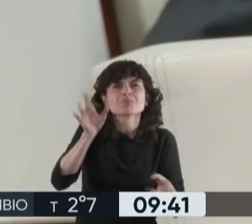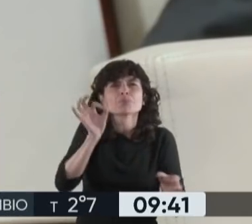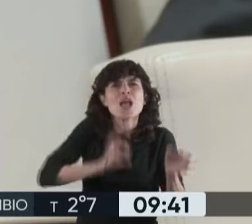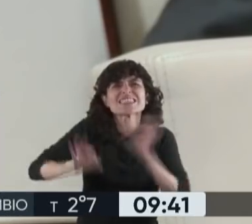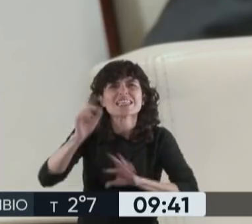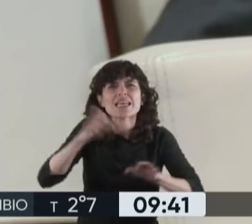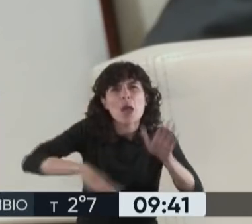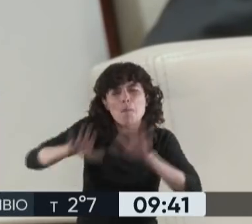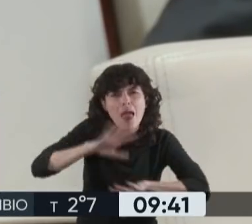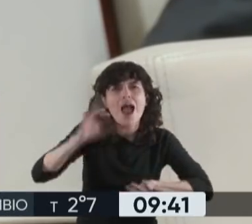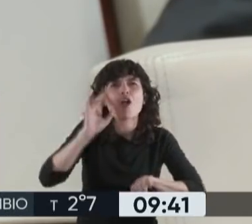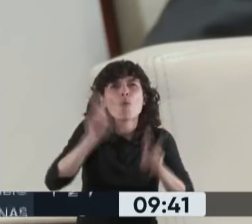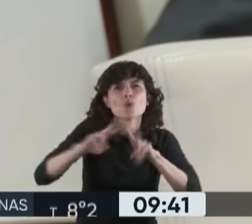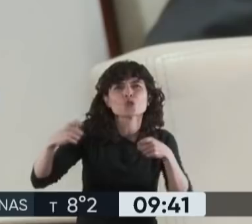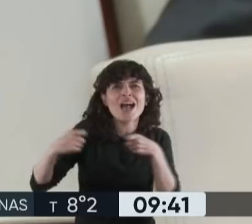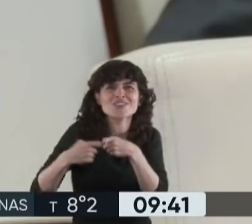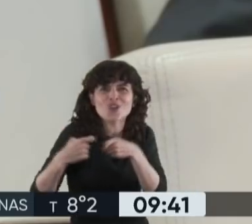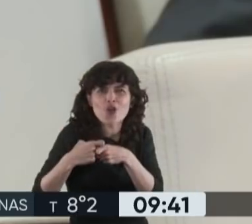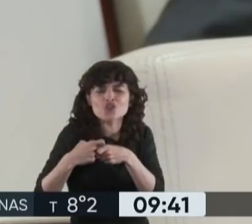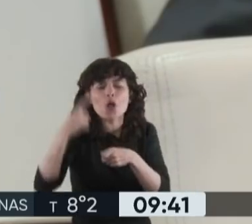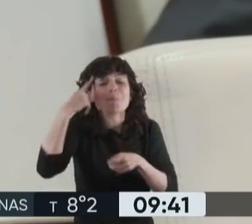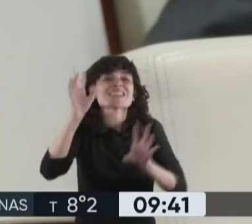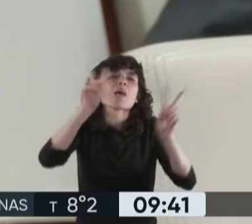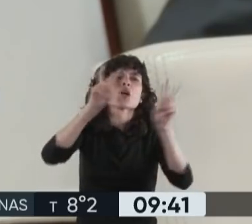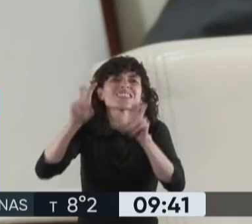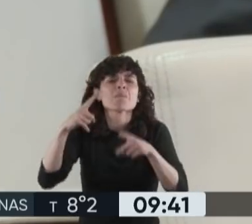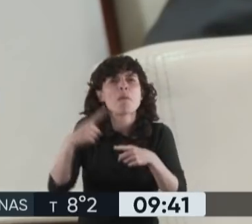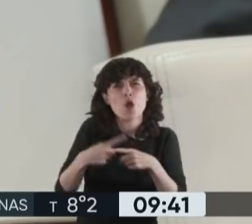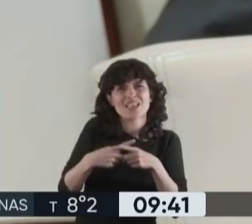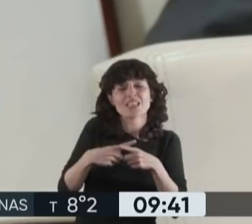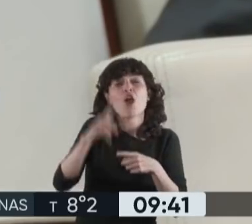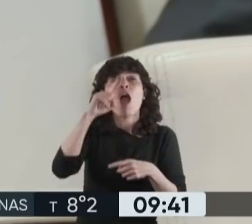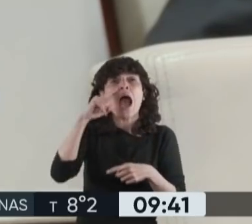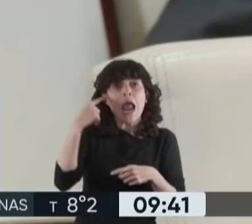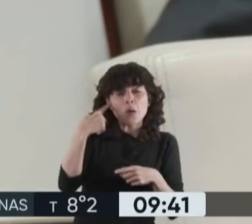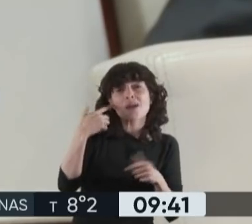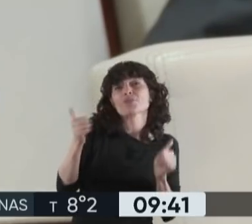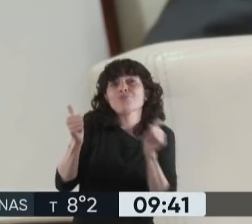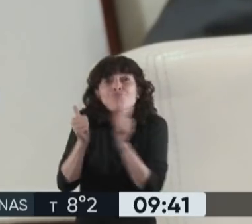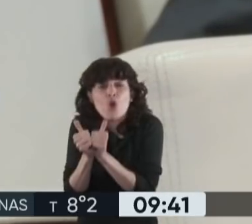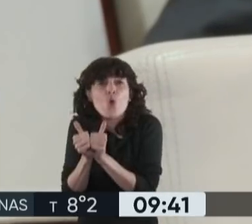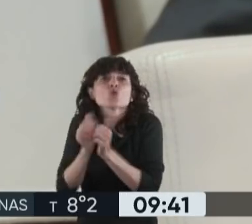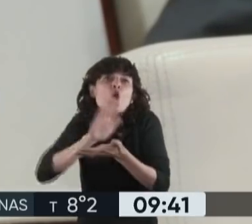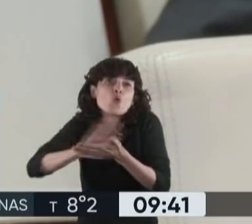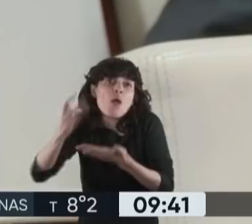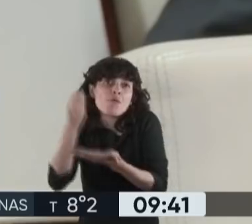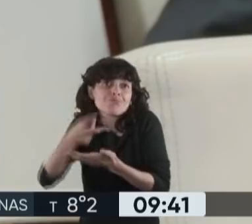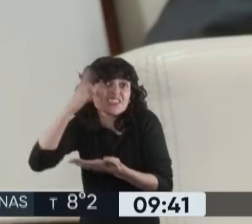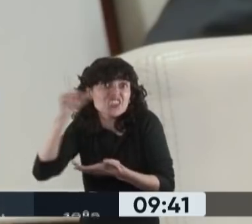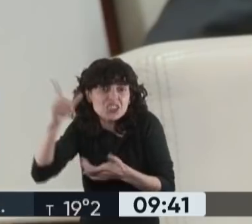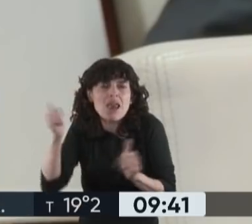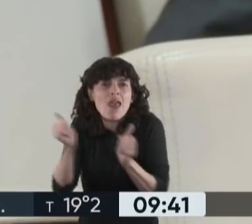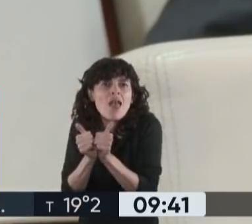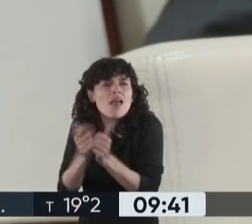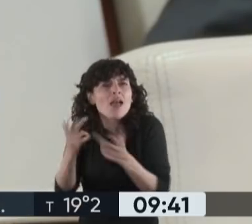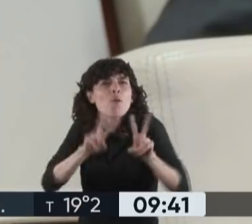política aliada en la región, al menos en términos políticos, insisto, la del presidente Alberto Fernández con la de este nuevo mandatario a partir de su asunción.